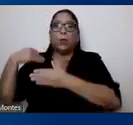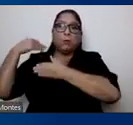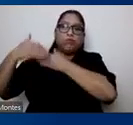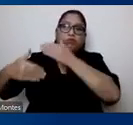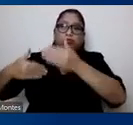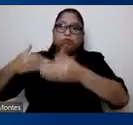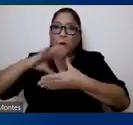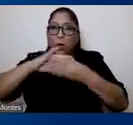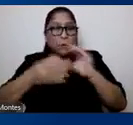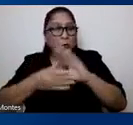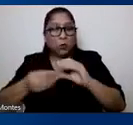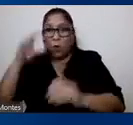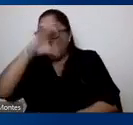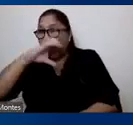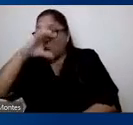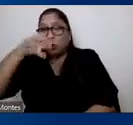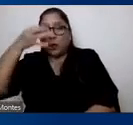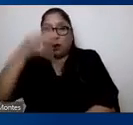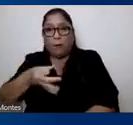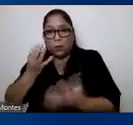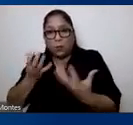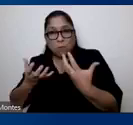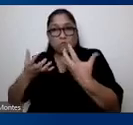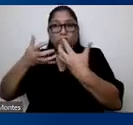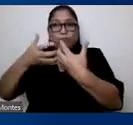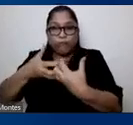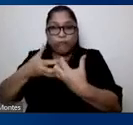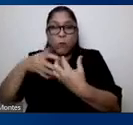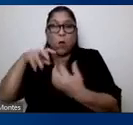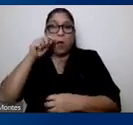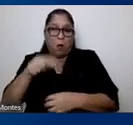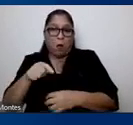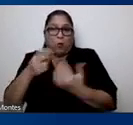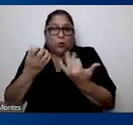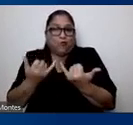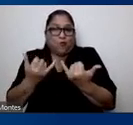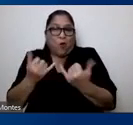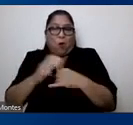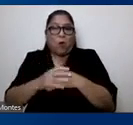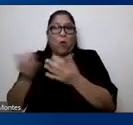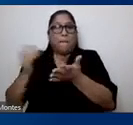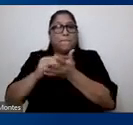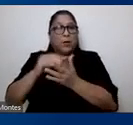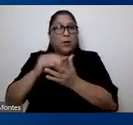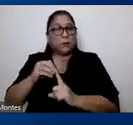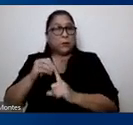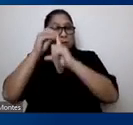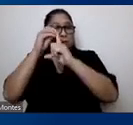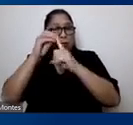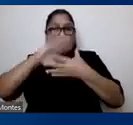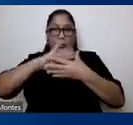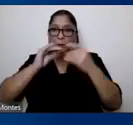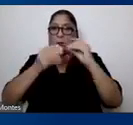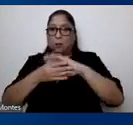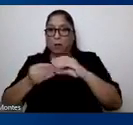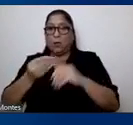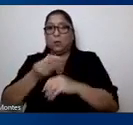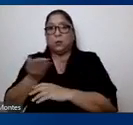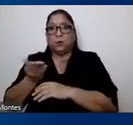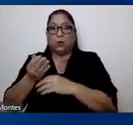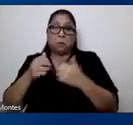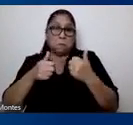de la verdad y la integración de ella a nuestros capítulos más trascendentales de nuestra historia.